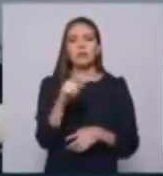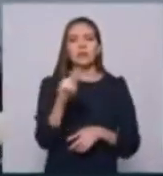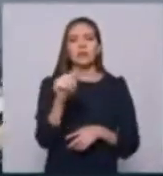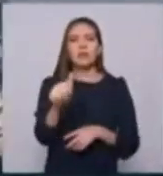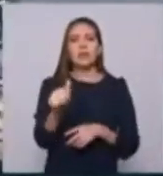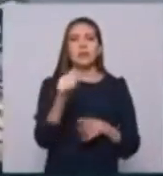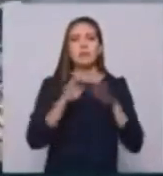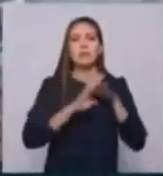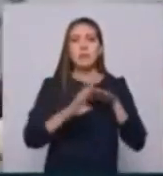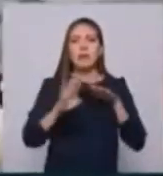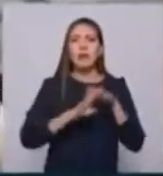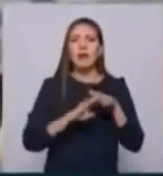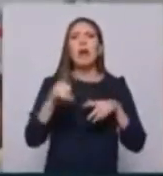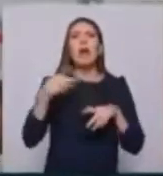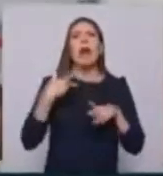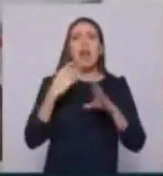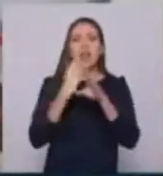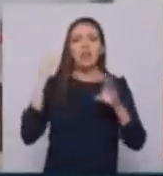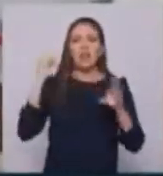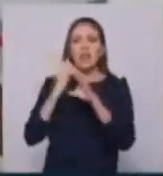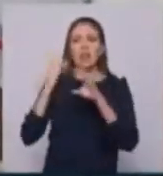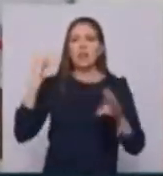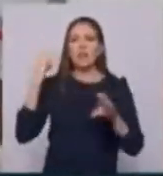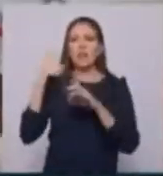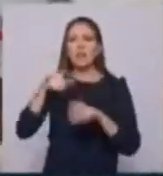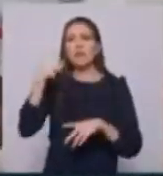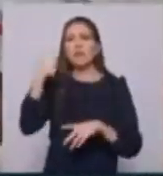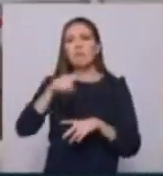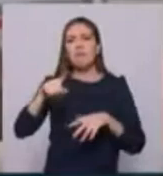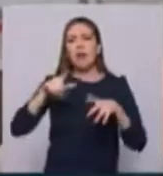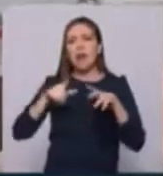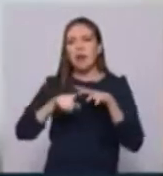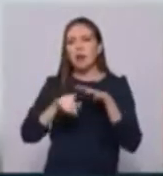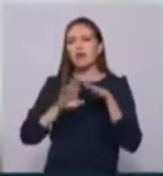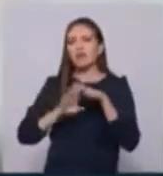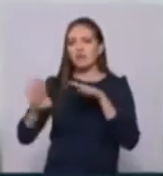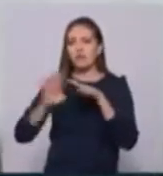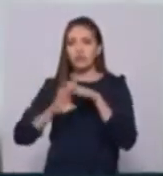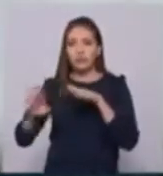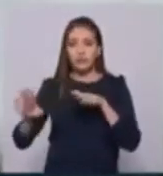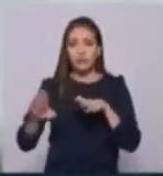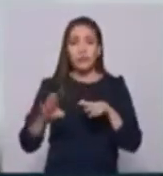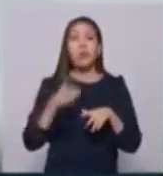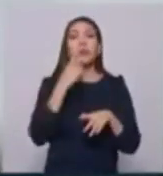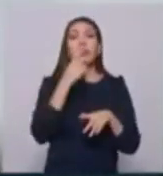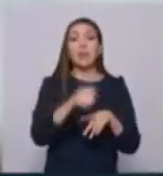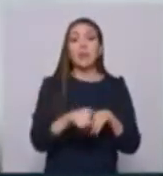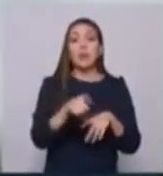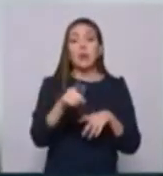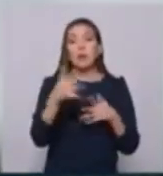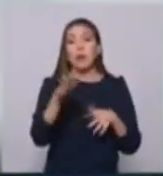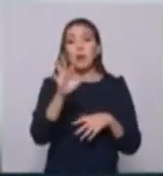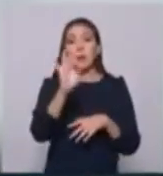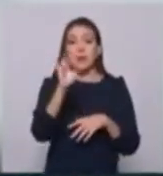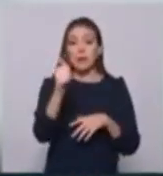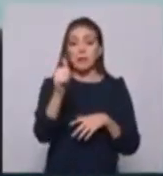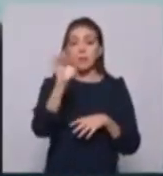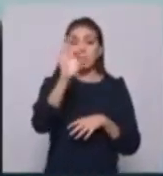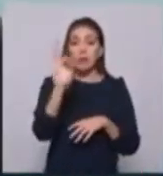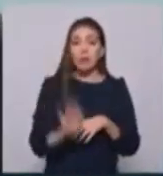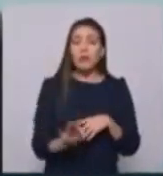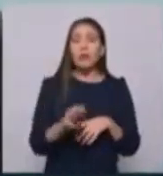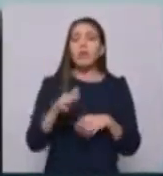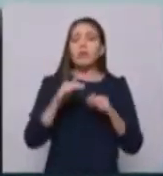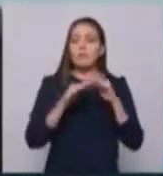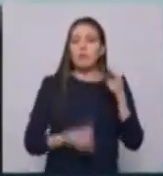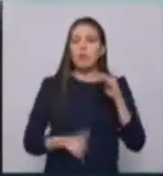de 35 tractocamiones. Dijo, el 46% de ellos eran menores de edad. Respecto a la actuación que ha tenido